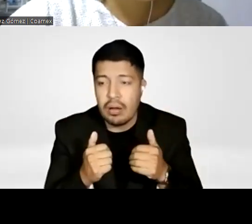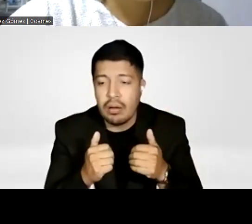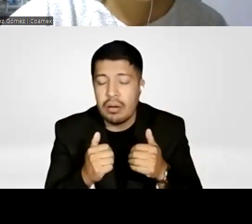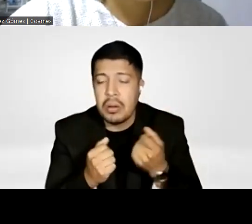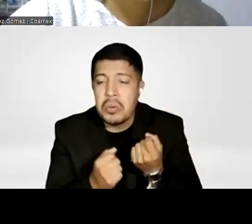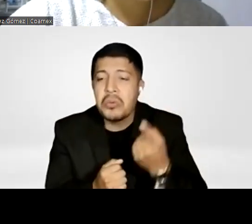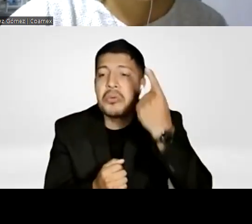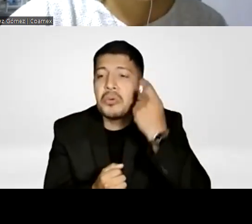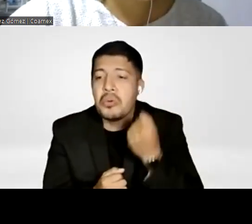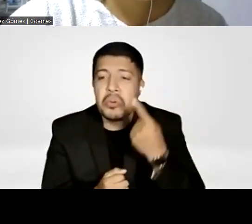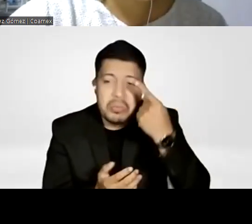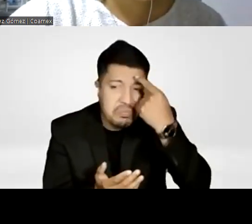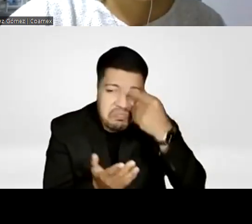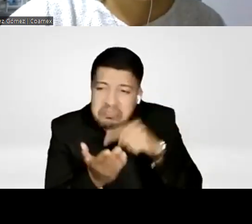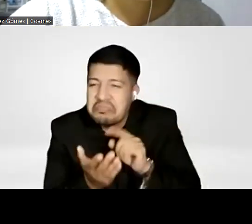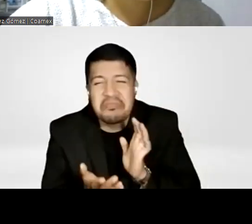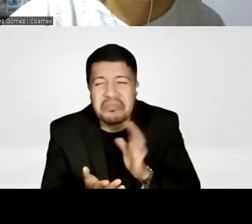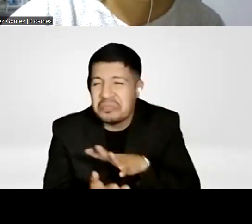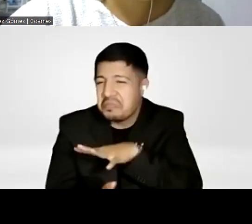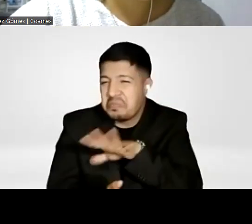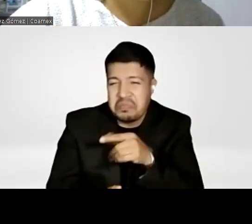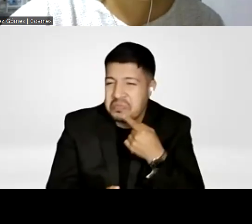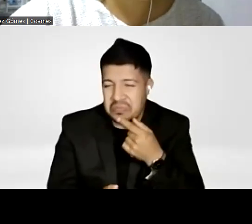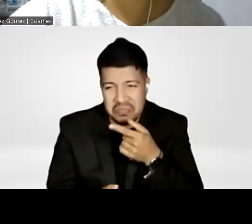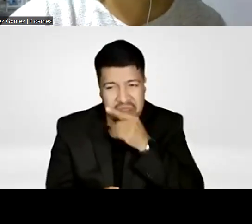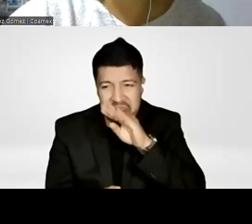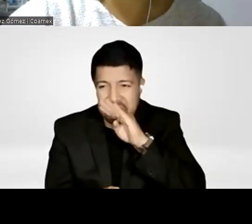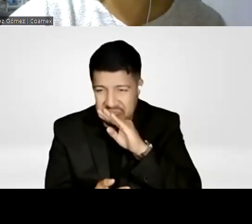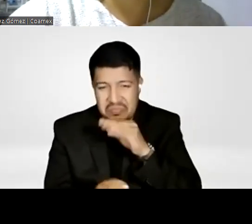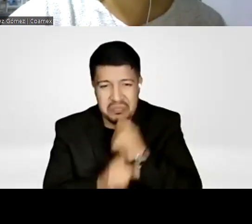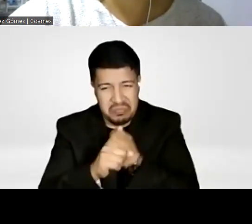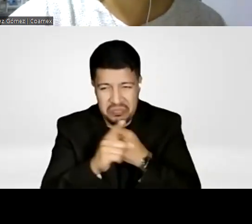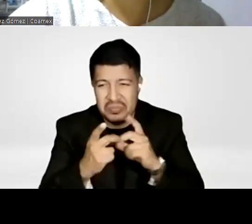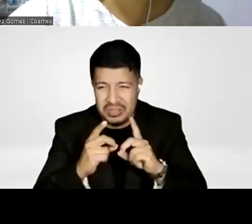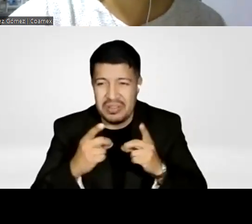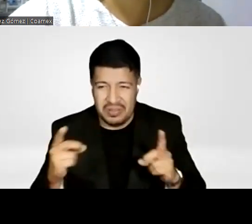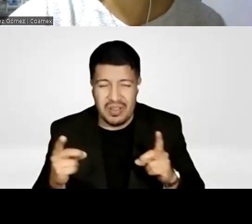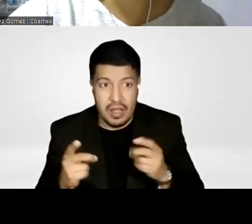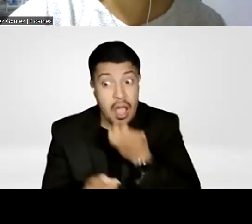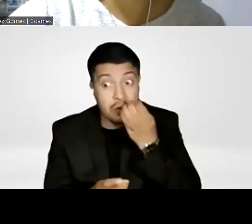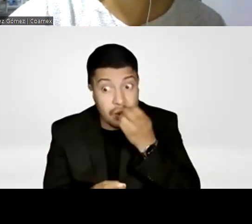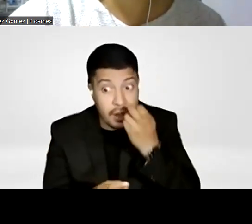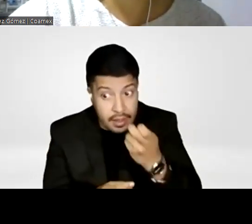un compromiso del neurodesarrollo a los padres de familia. Sin embargo, la escuela hace el trabajo importante,